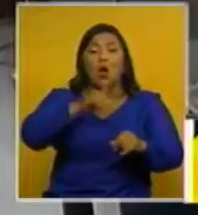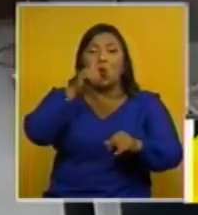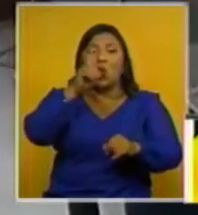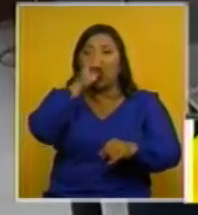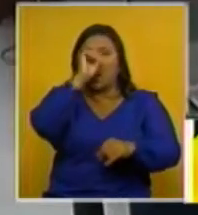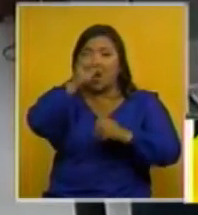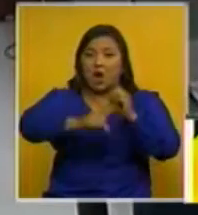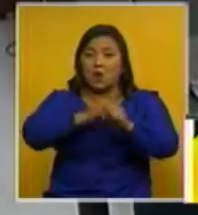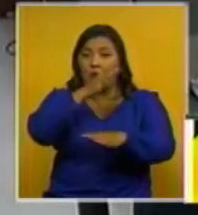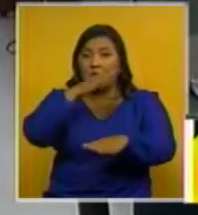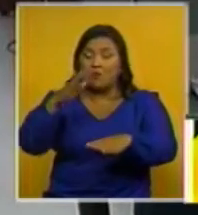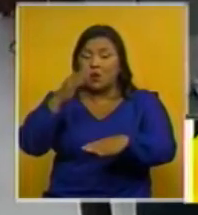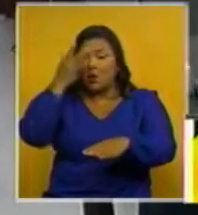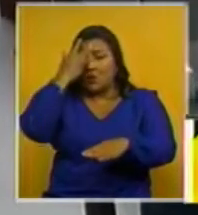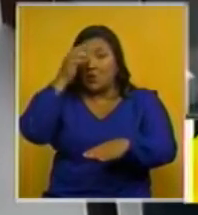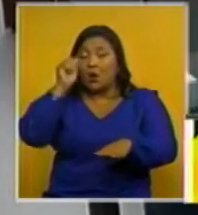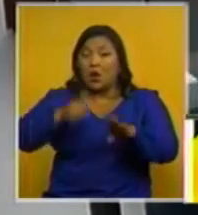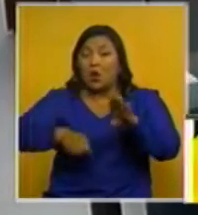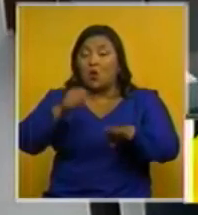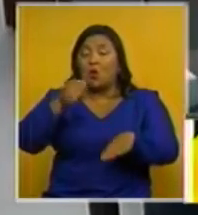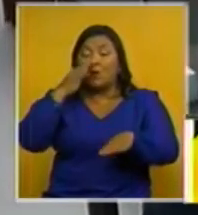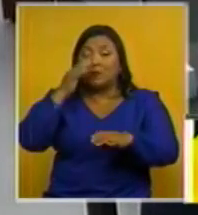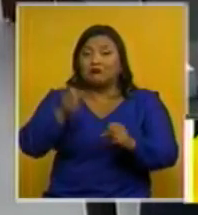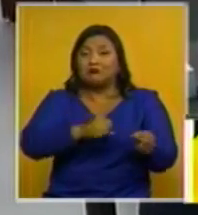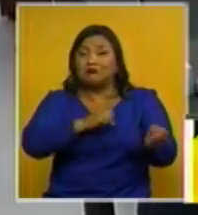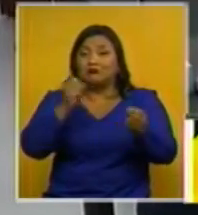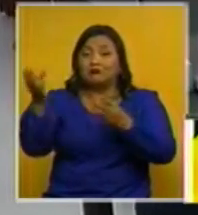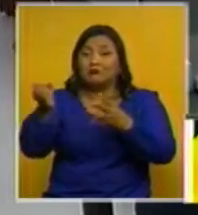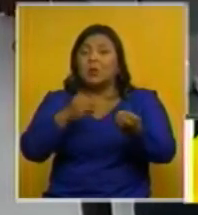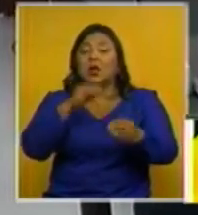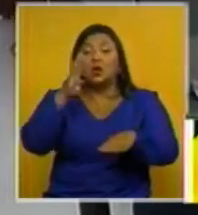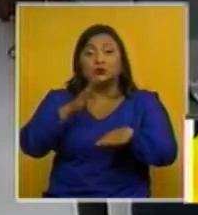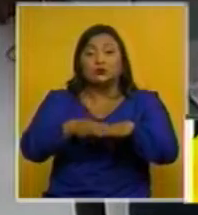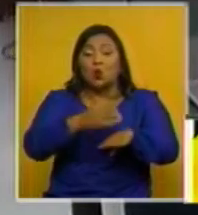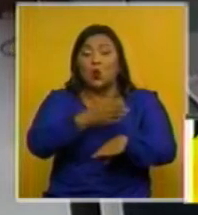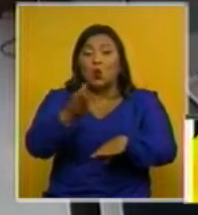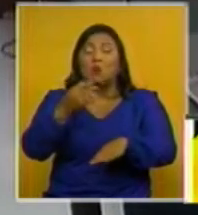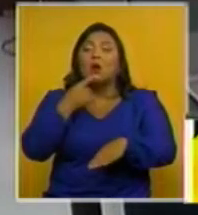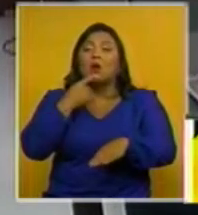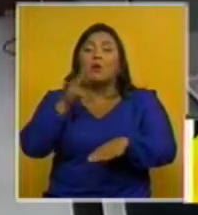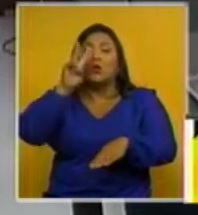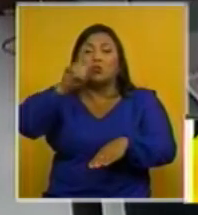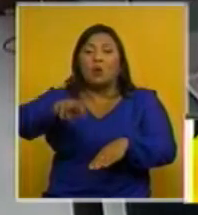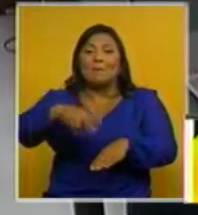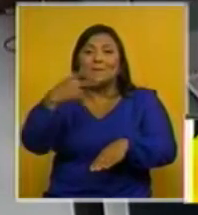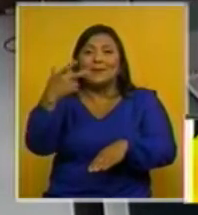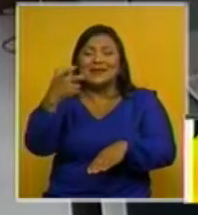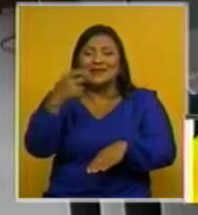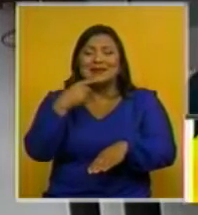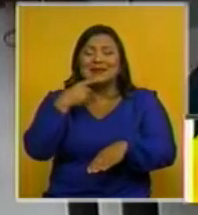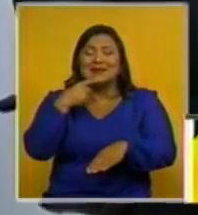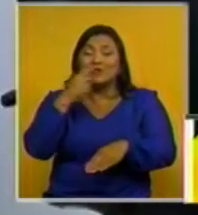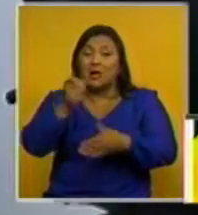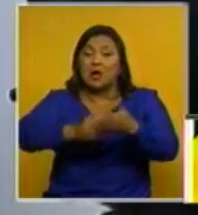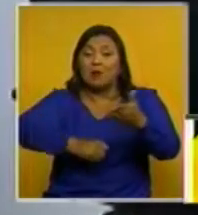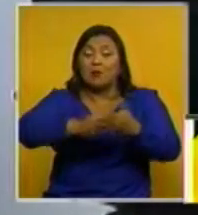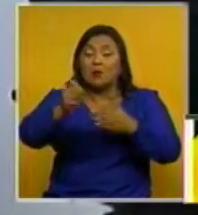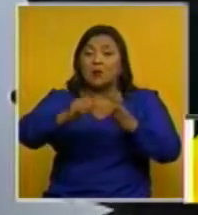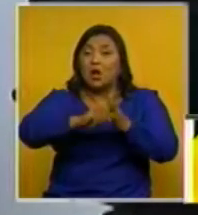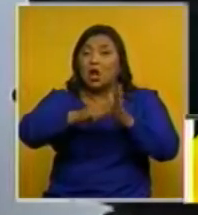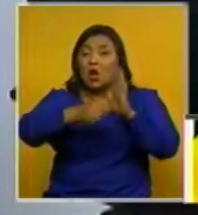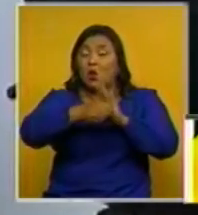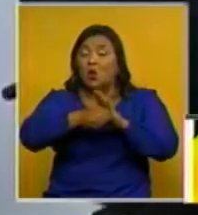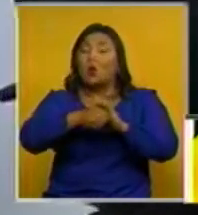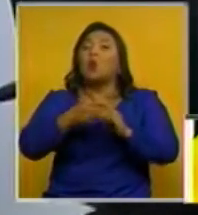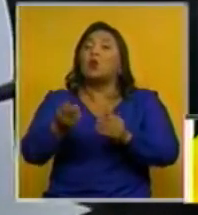la jueza se tomó porque el delito de tráfico de influencias del que se la acusa lo cometió en el 2013, previo a la aprobación del Código Integral